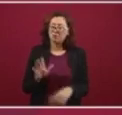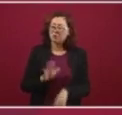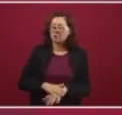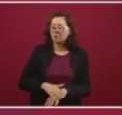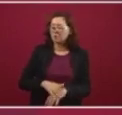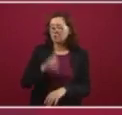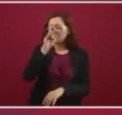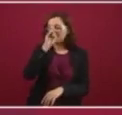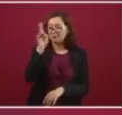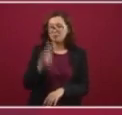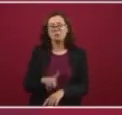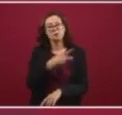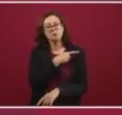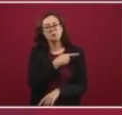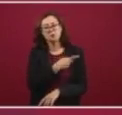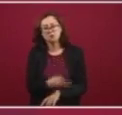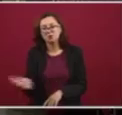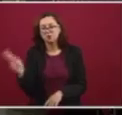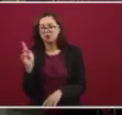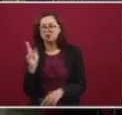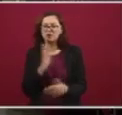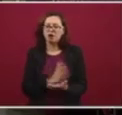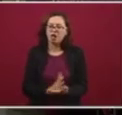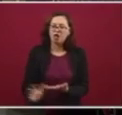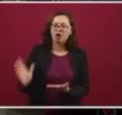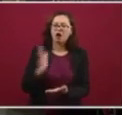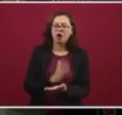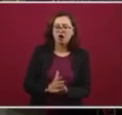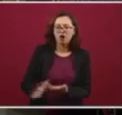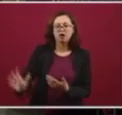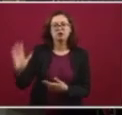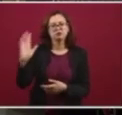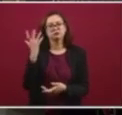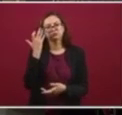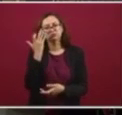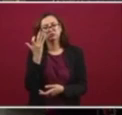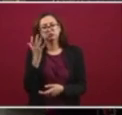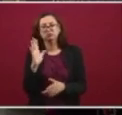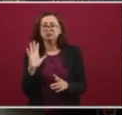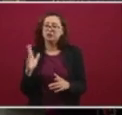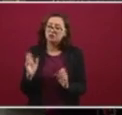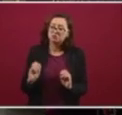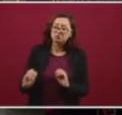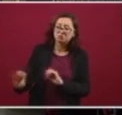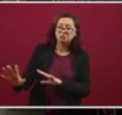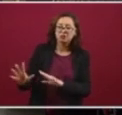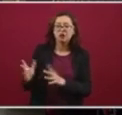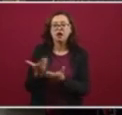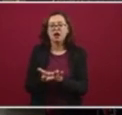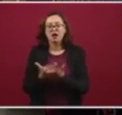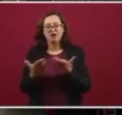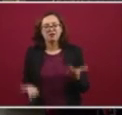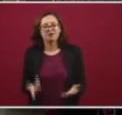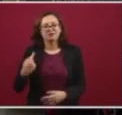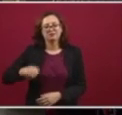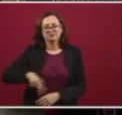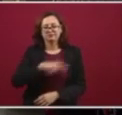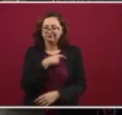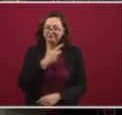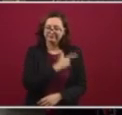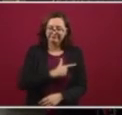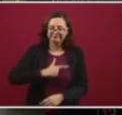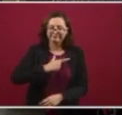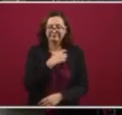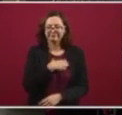pobres y marginados del país. Por eso nos da gusto que nos